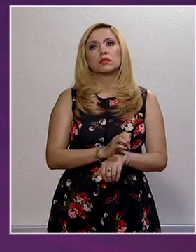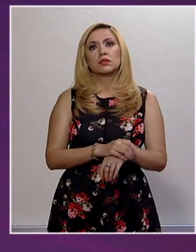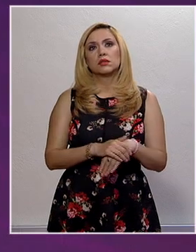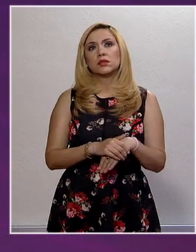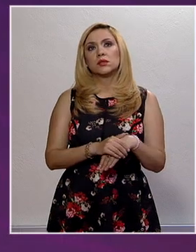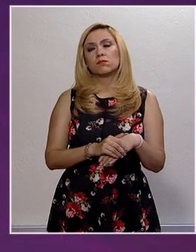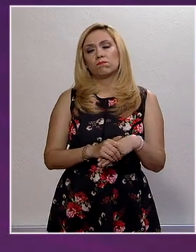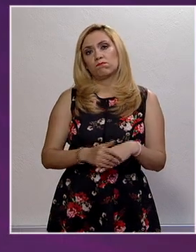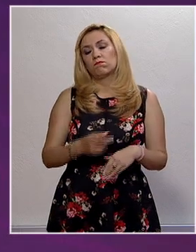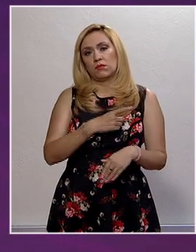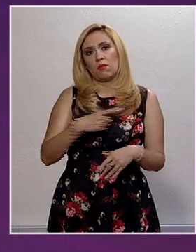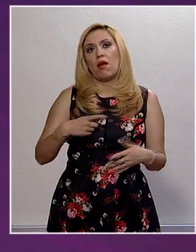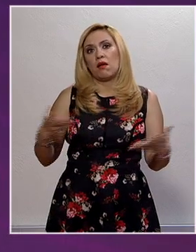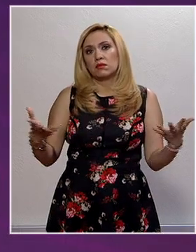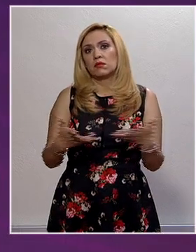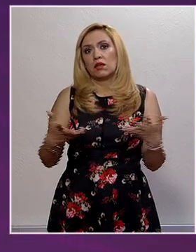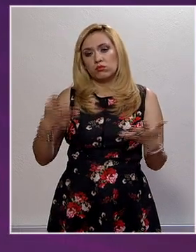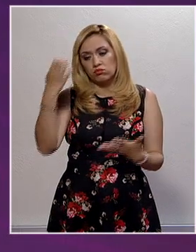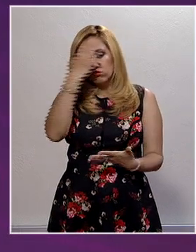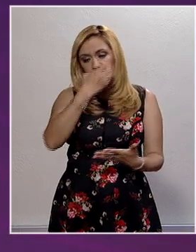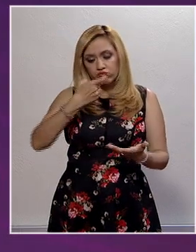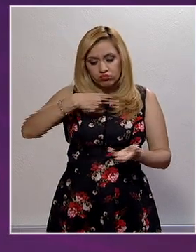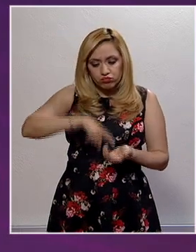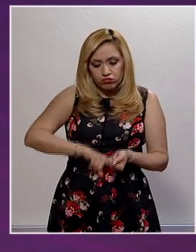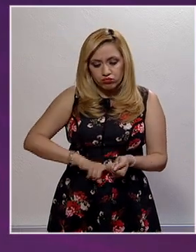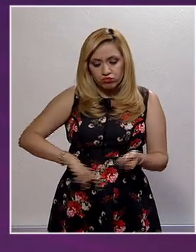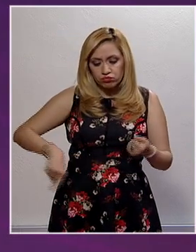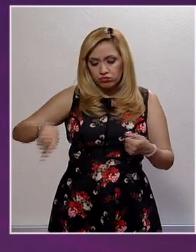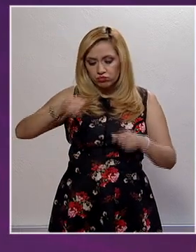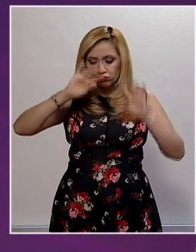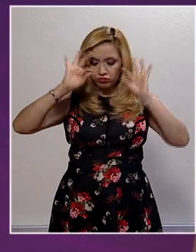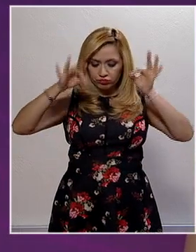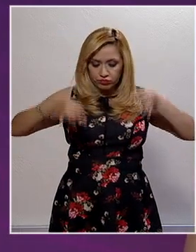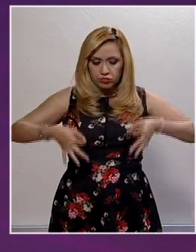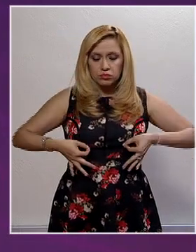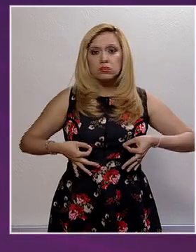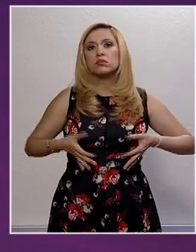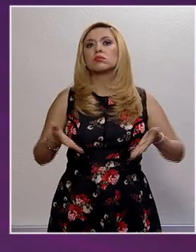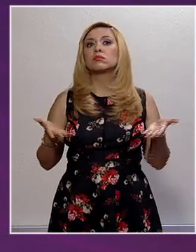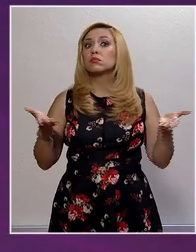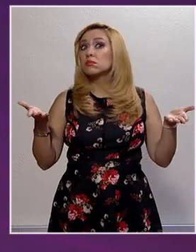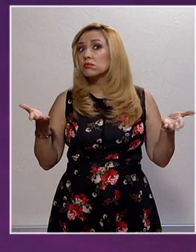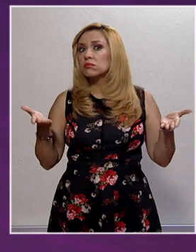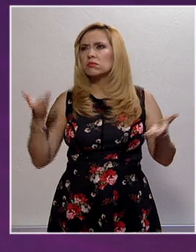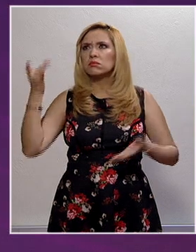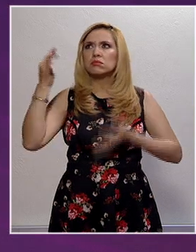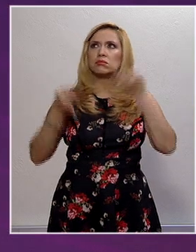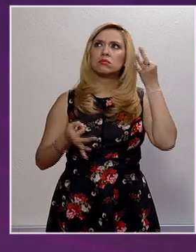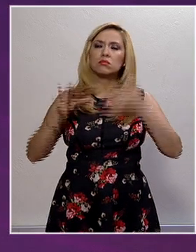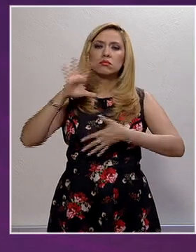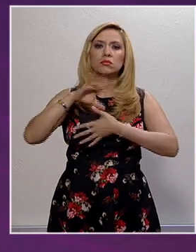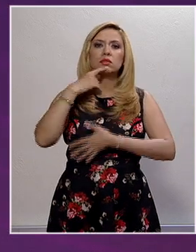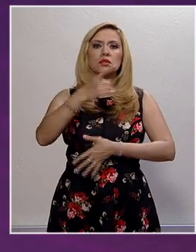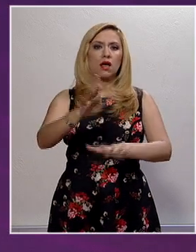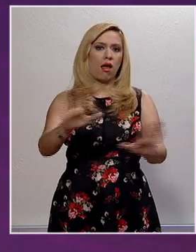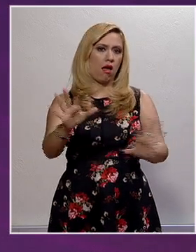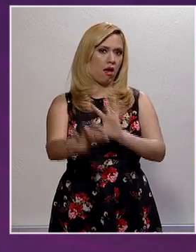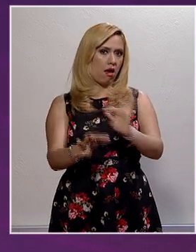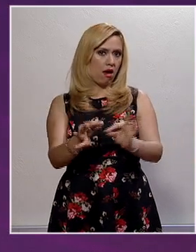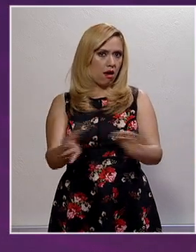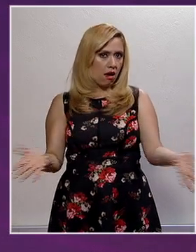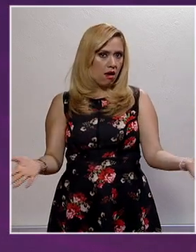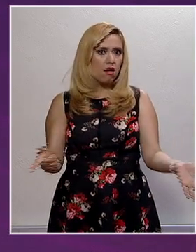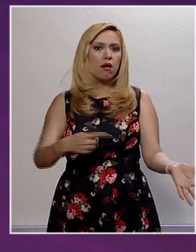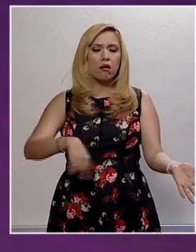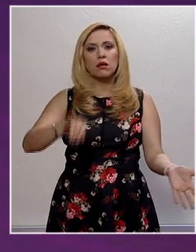hay que hacer una autovaloración de estas medidas que ya la Corte Interamericana dijo que están cumplidas. ¿Las